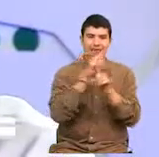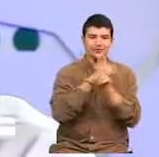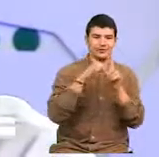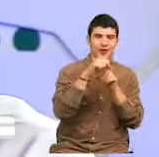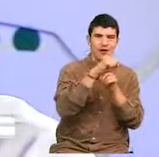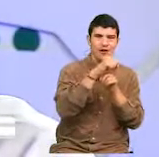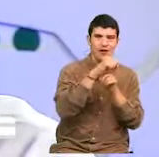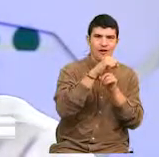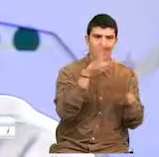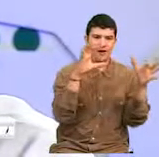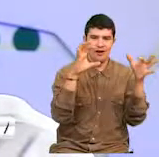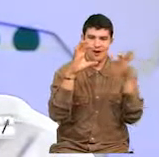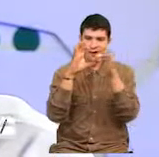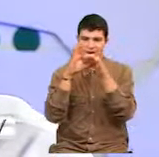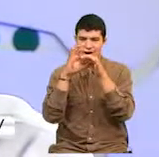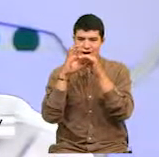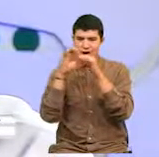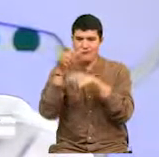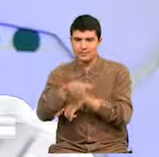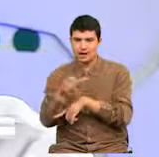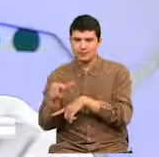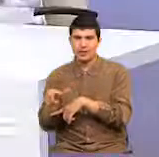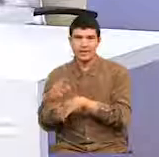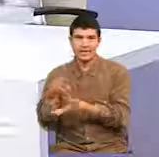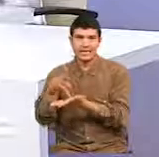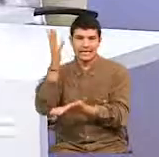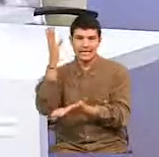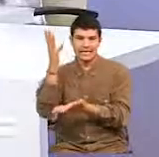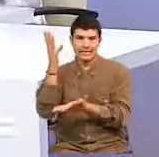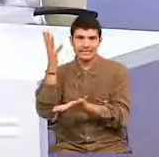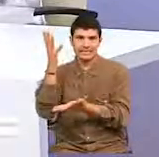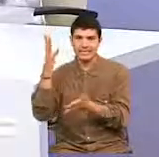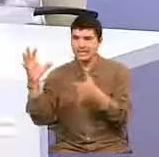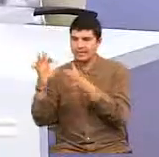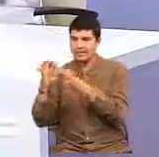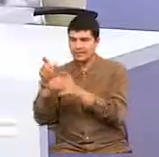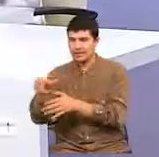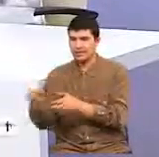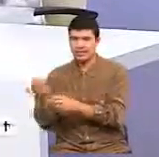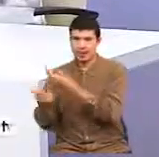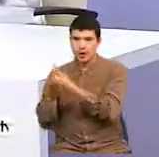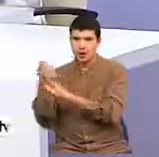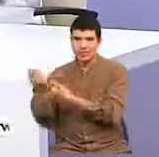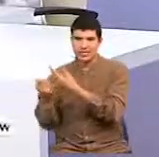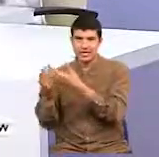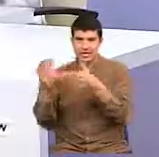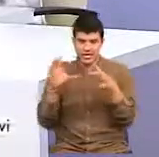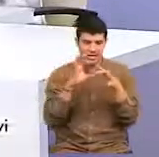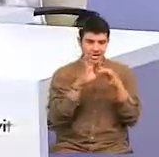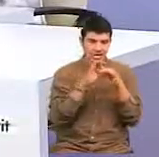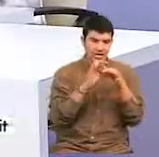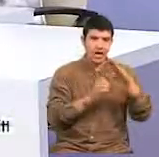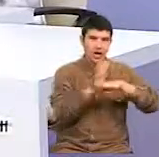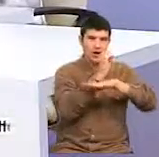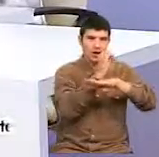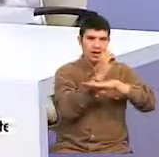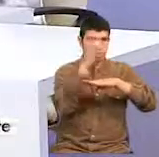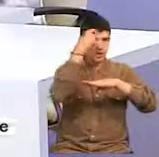sociedad, entre la gente pudiente, entre el comercio, entre organismos del